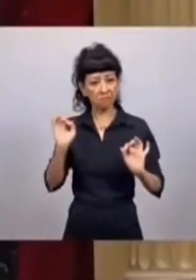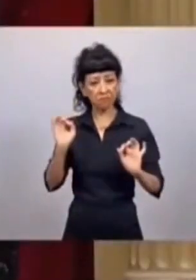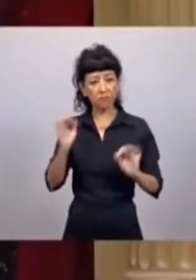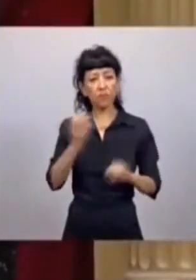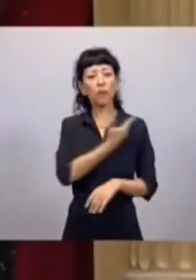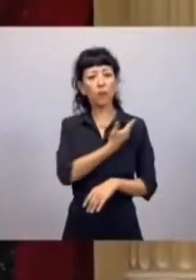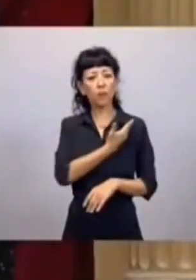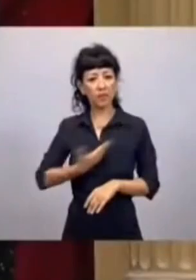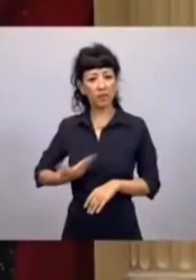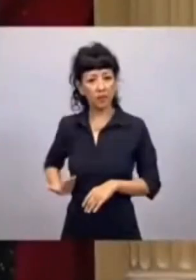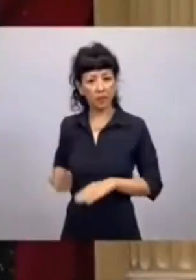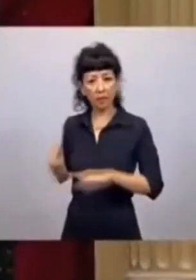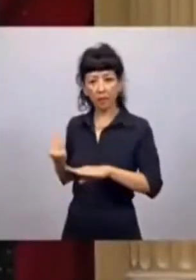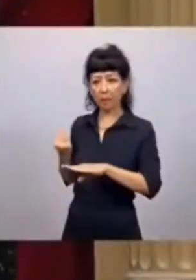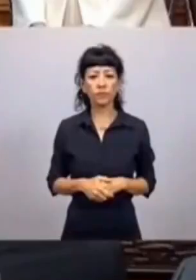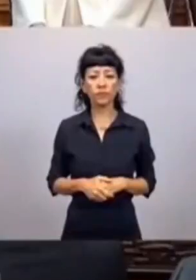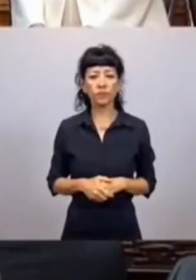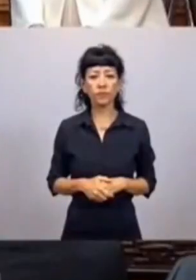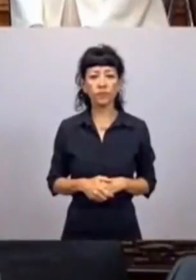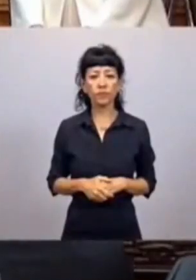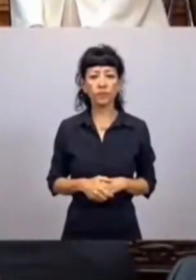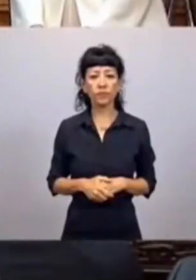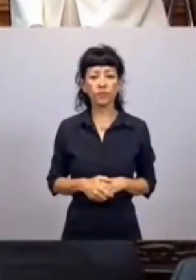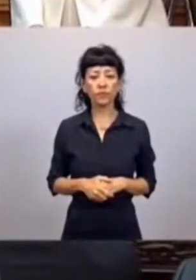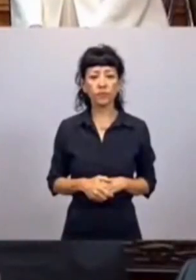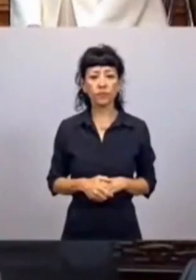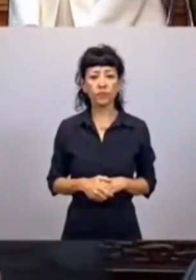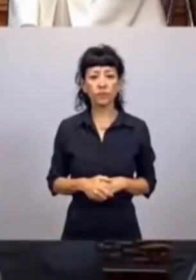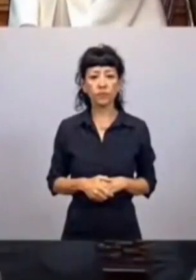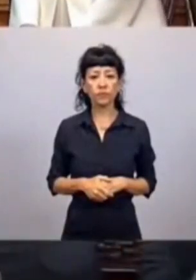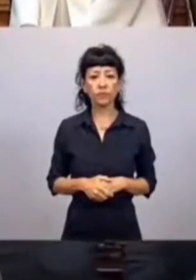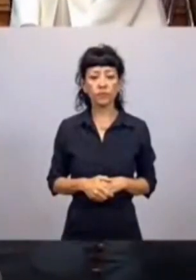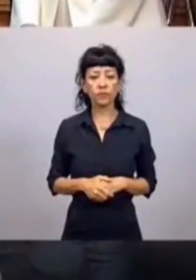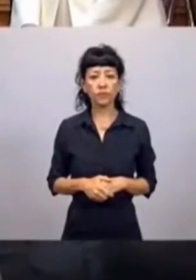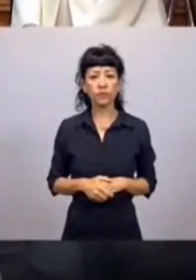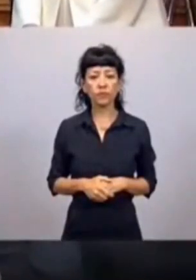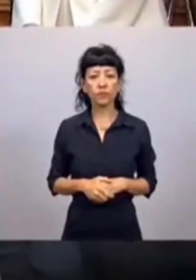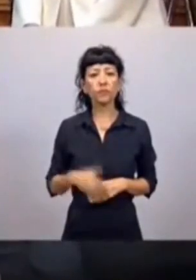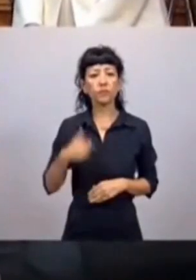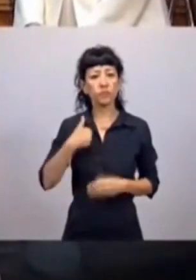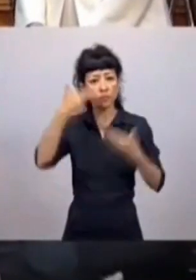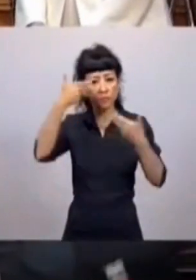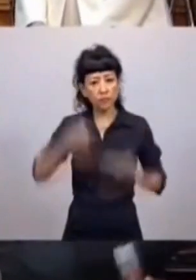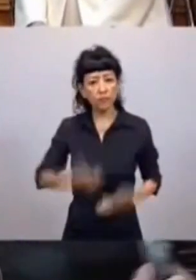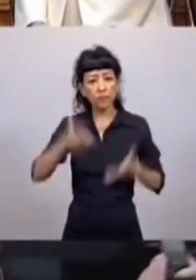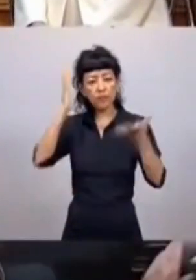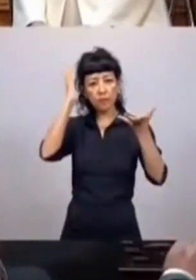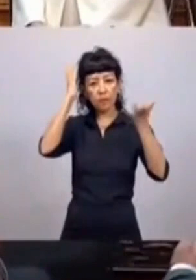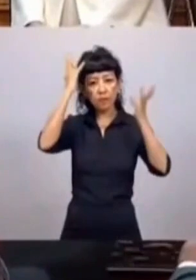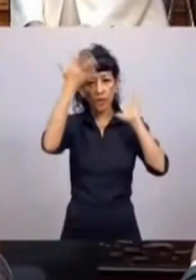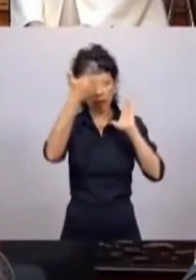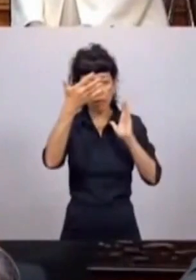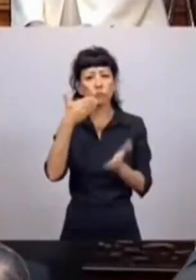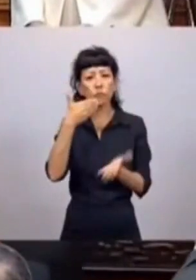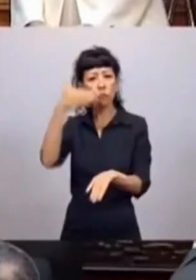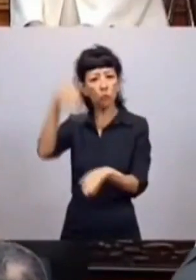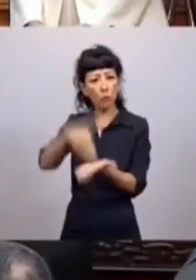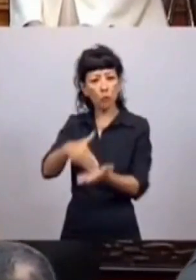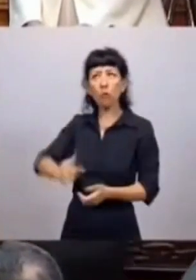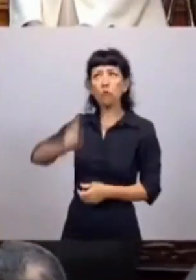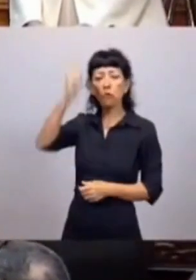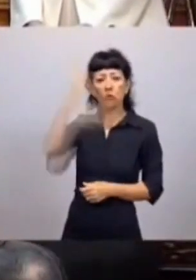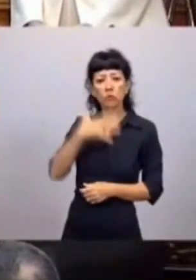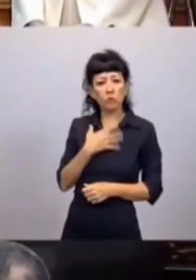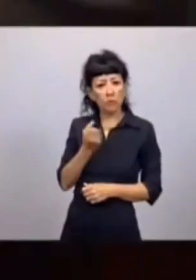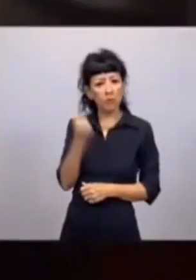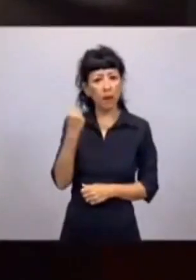el 10 de diciembre en las escalinatas del Congreso de la nación en su discurso esbozó el que Hasta ahora ha